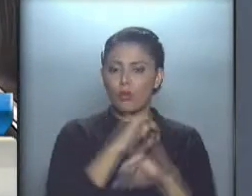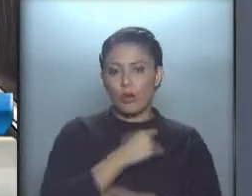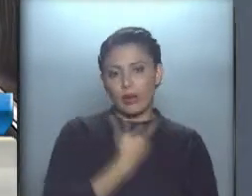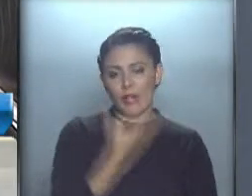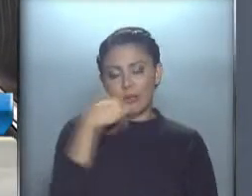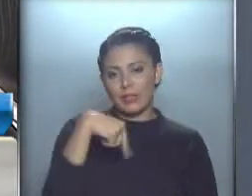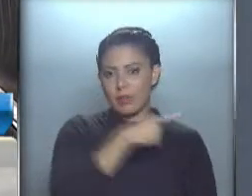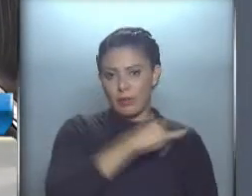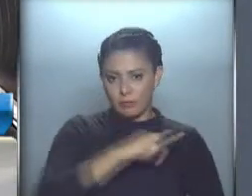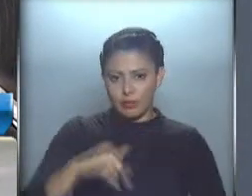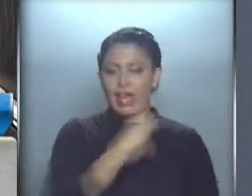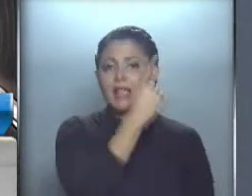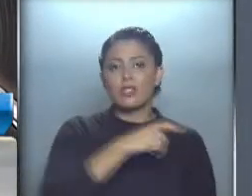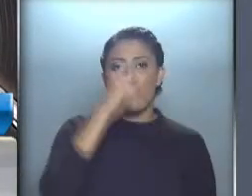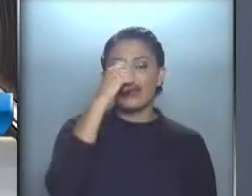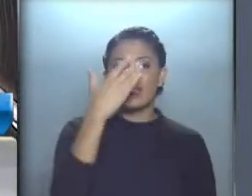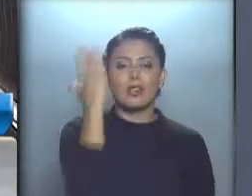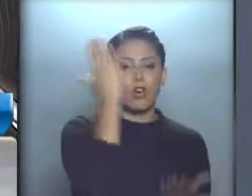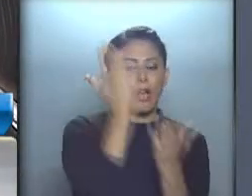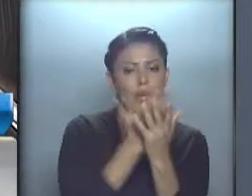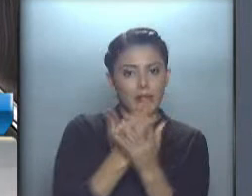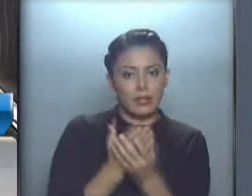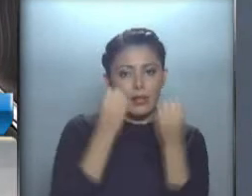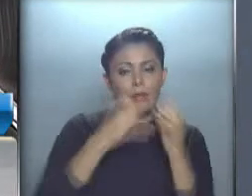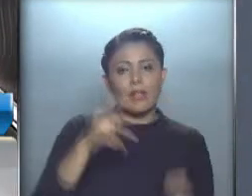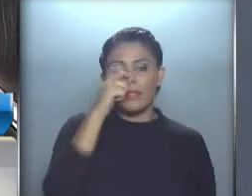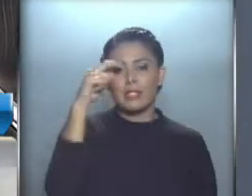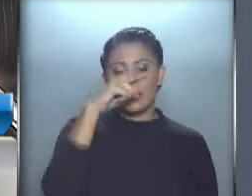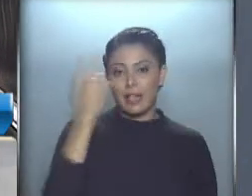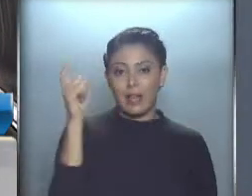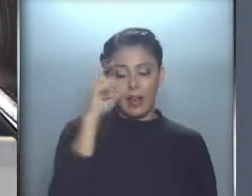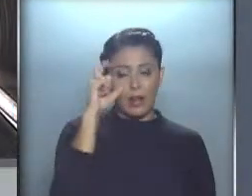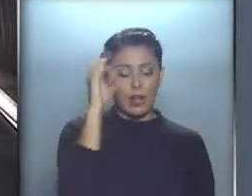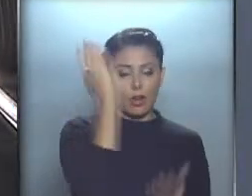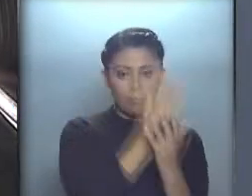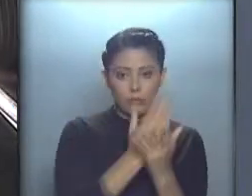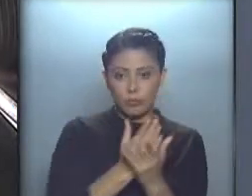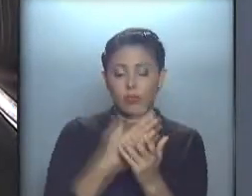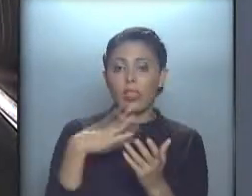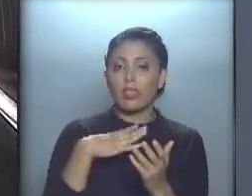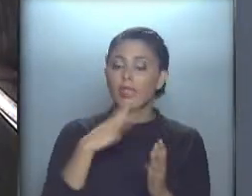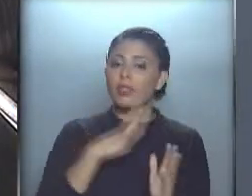esta semana. 125 actas labradas a partir del 27 de enero, a dictaminar en